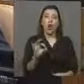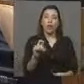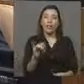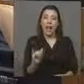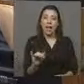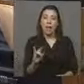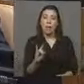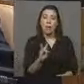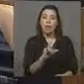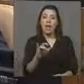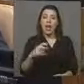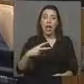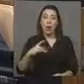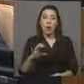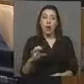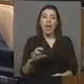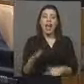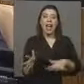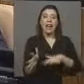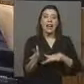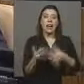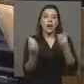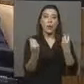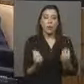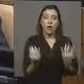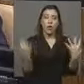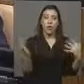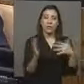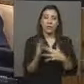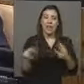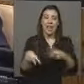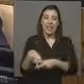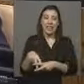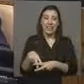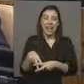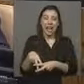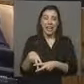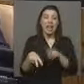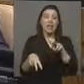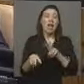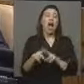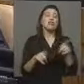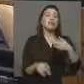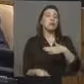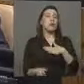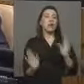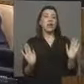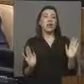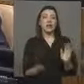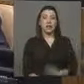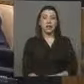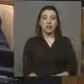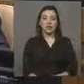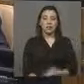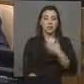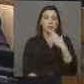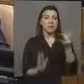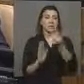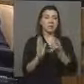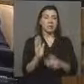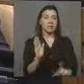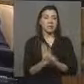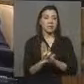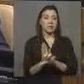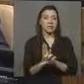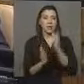Puyegüe y Río Bueno. 10.000 hectáreas respecto a lo cual hace y deshace, incluso, repito, transgrediendo las leyes